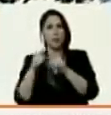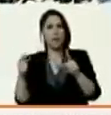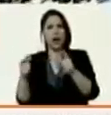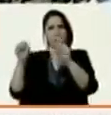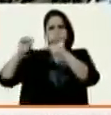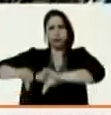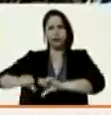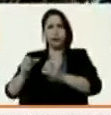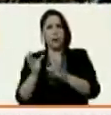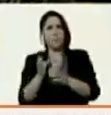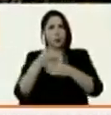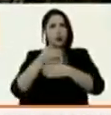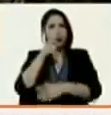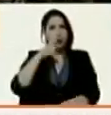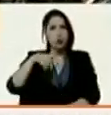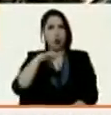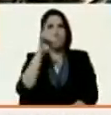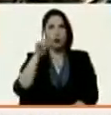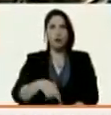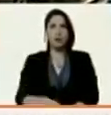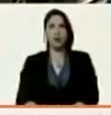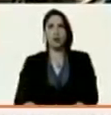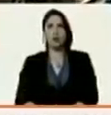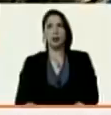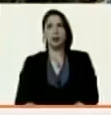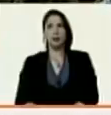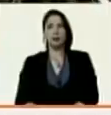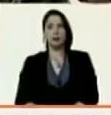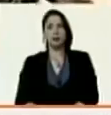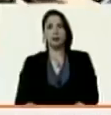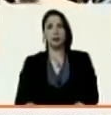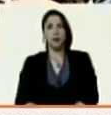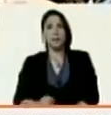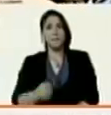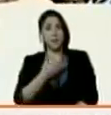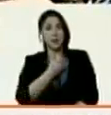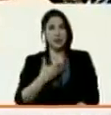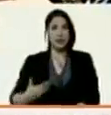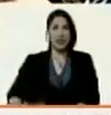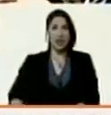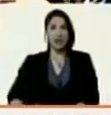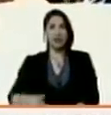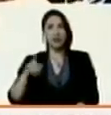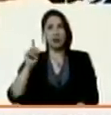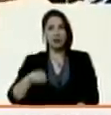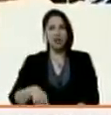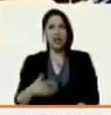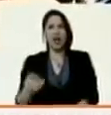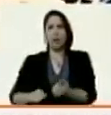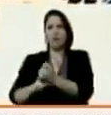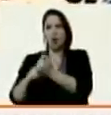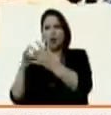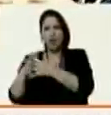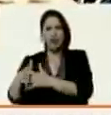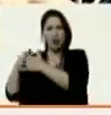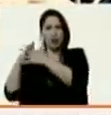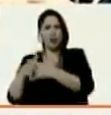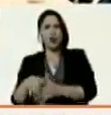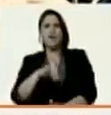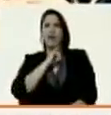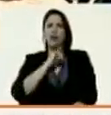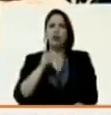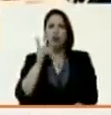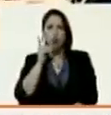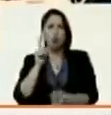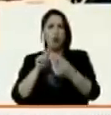oficia los pueblos y además cuenta con presidente en la calle como como piñera como macri como duch